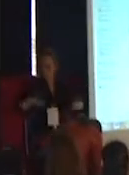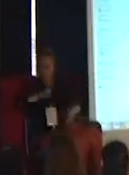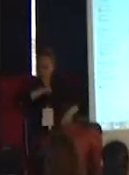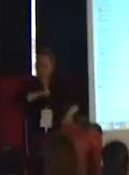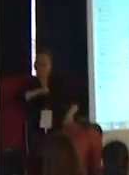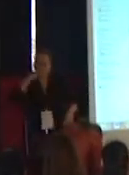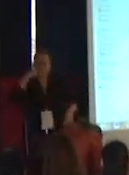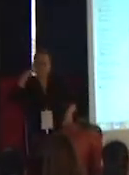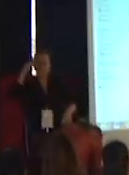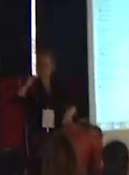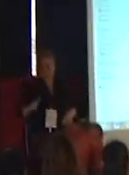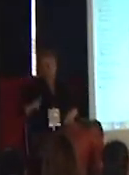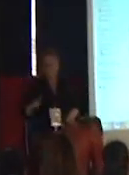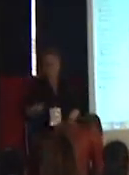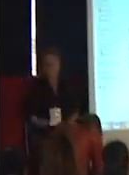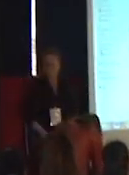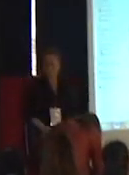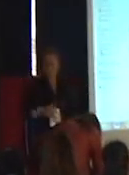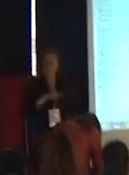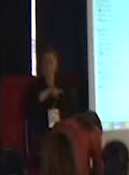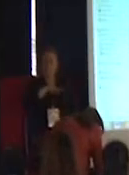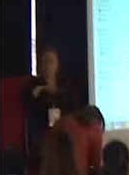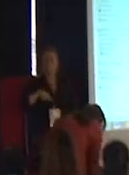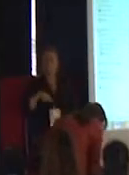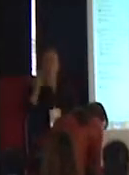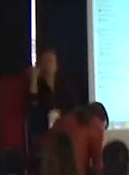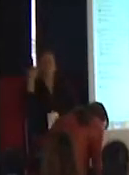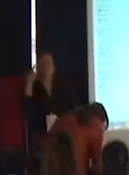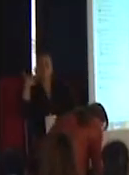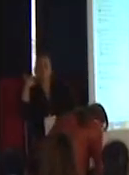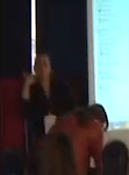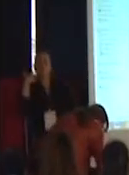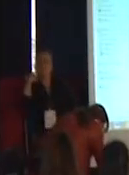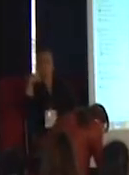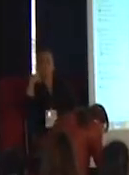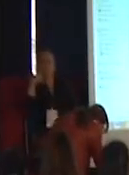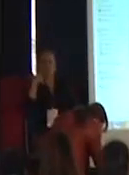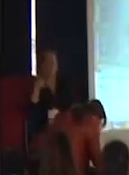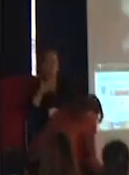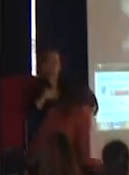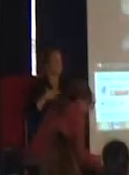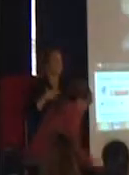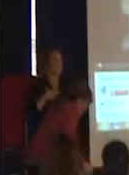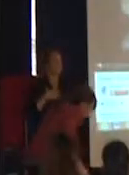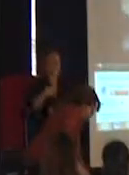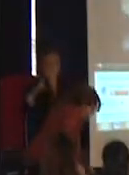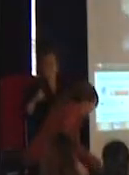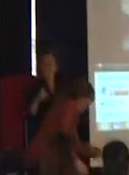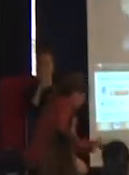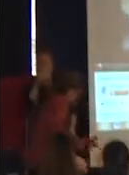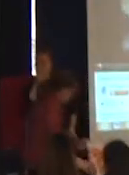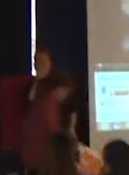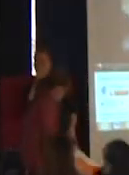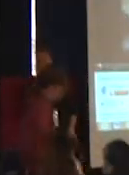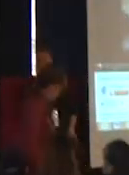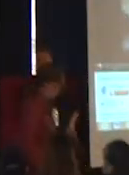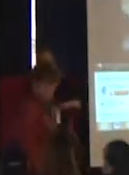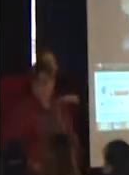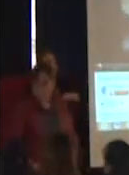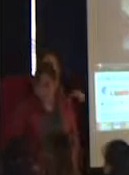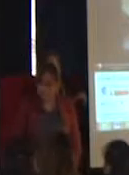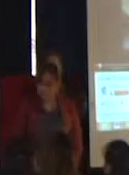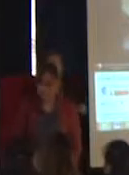como esa base de todos los días que nos lleva, nos trae, que es nuestro